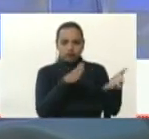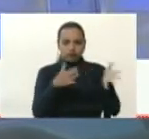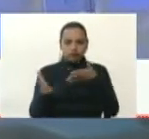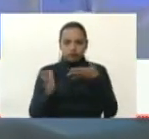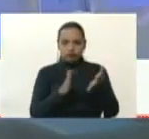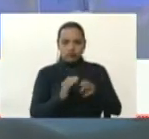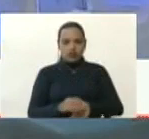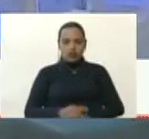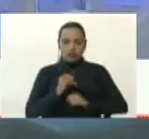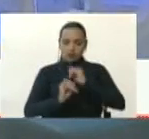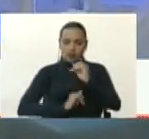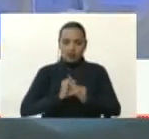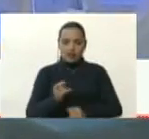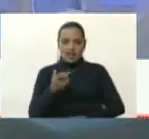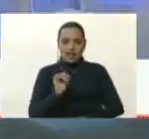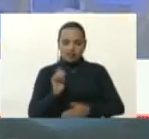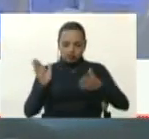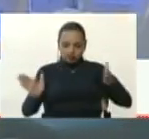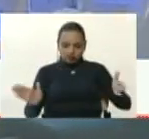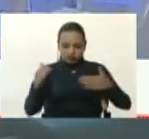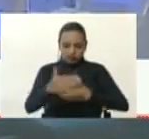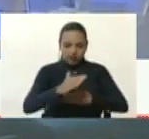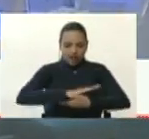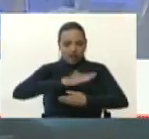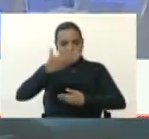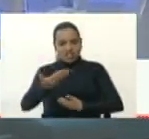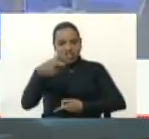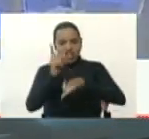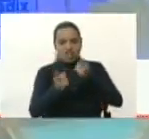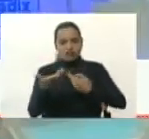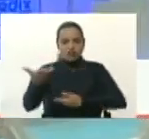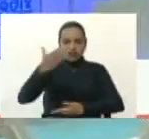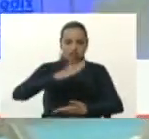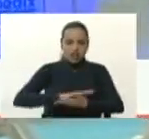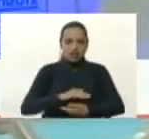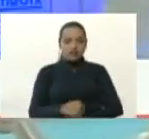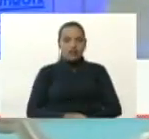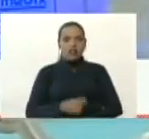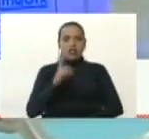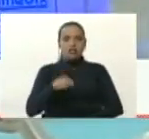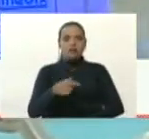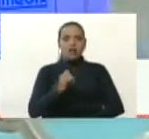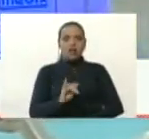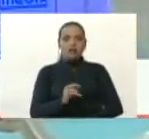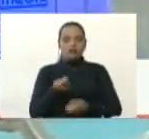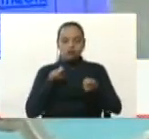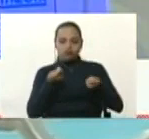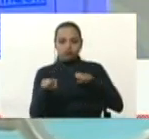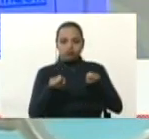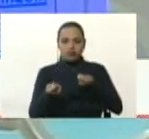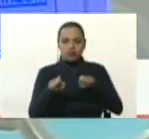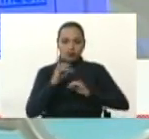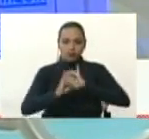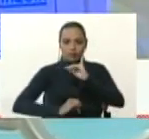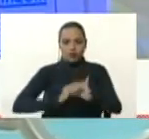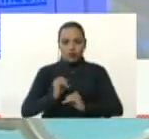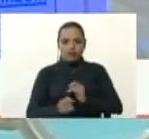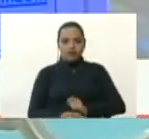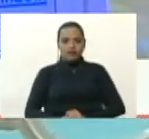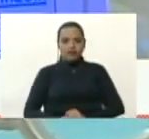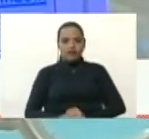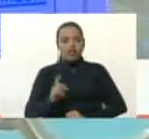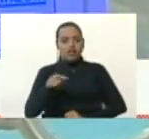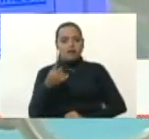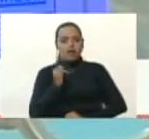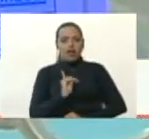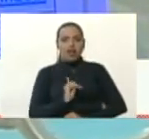también incubadoras abiertas y incubadoras cerradas, también para este manejo de este paciente. Tenemos también lo que